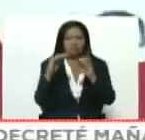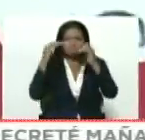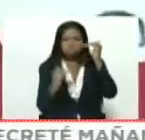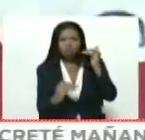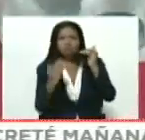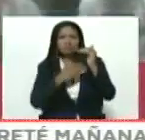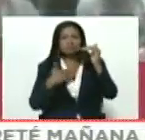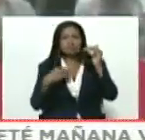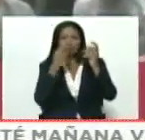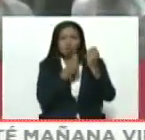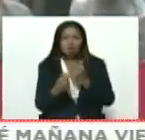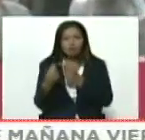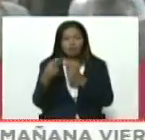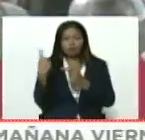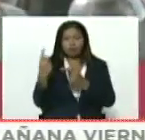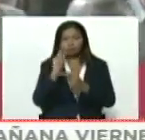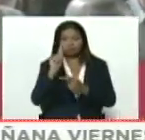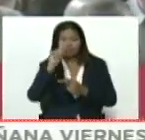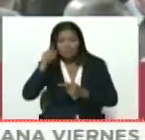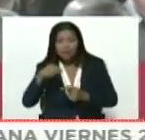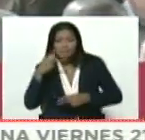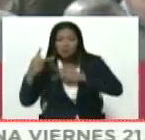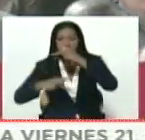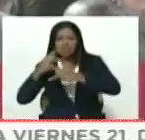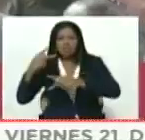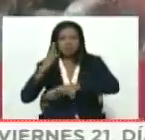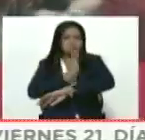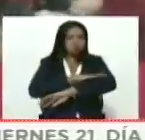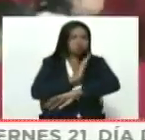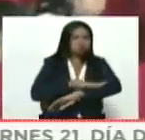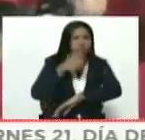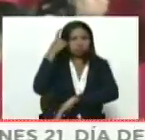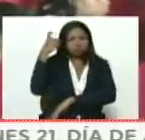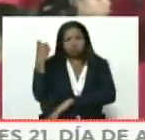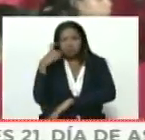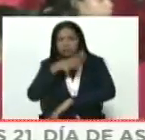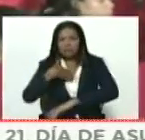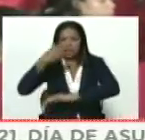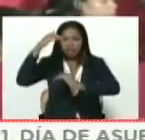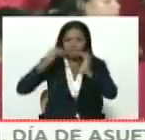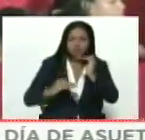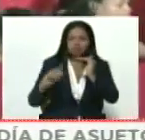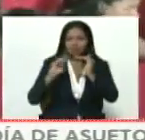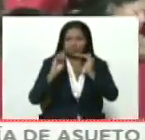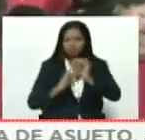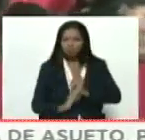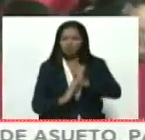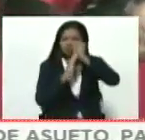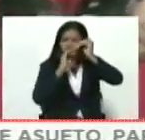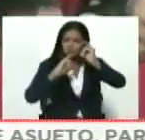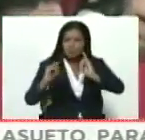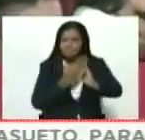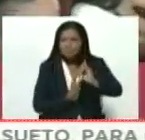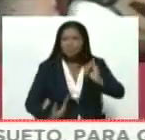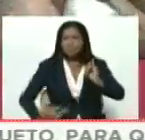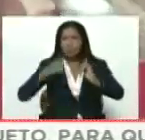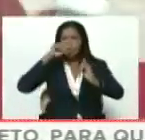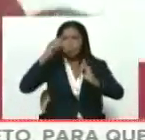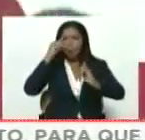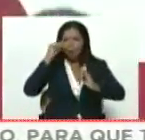no solo en lo económico, sino también en lo político, en lo moral, en lo psicológico, está bajo el liderazgo de usted, presidente, hombre